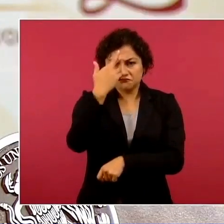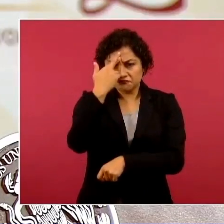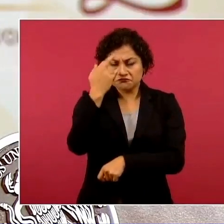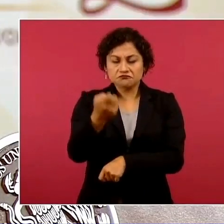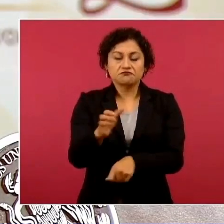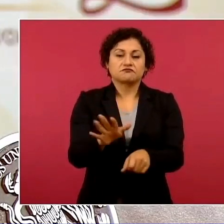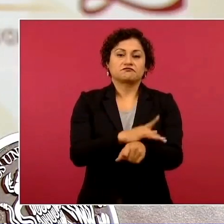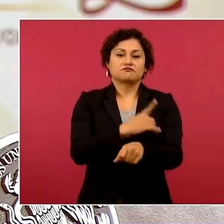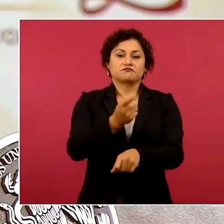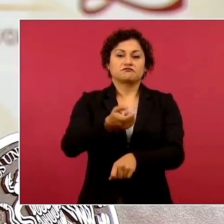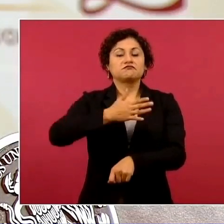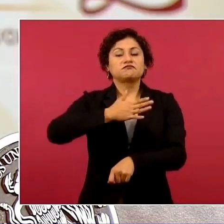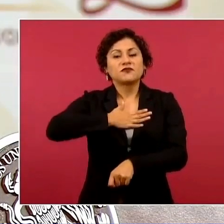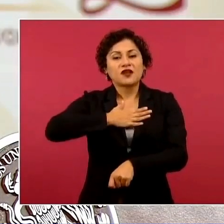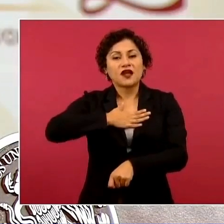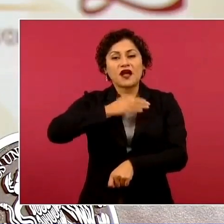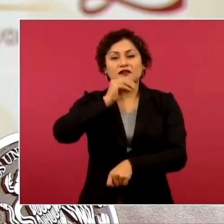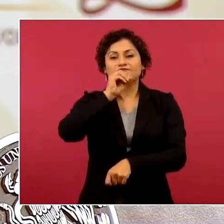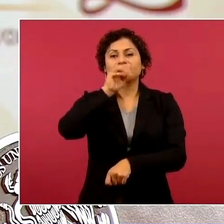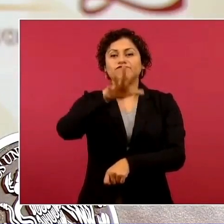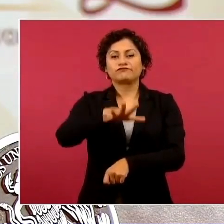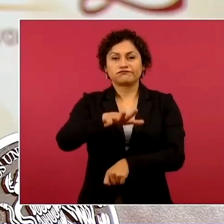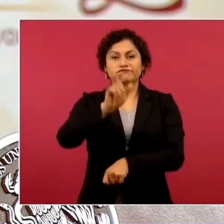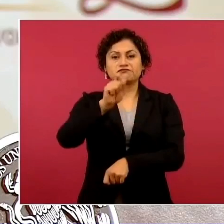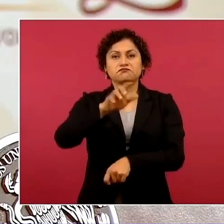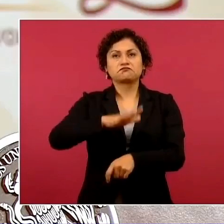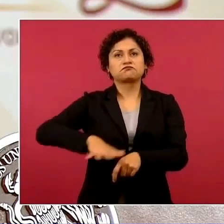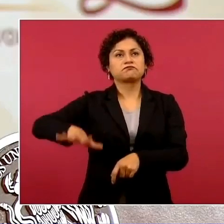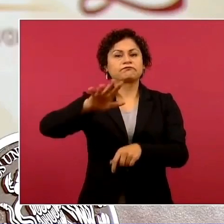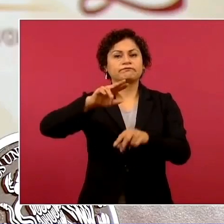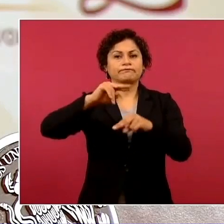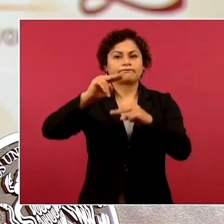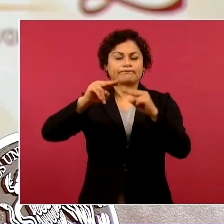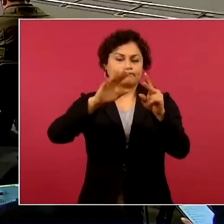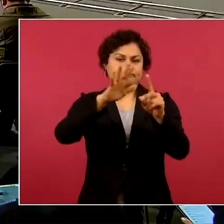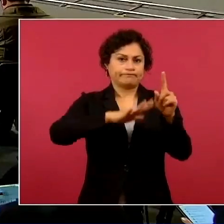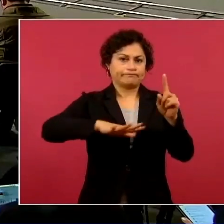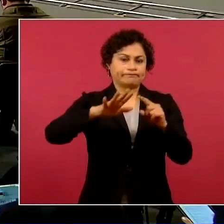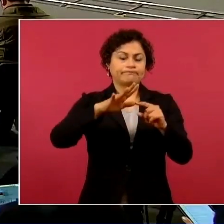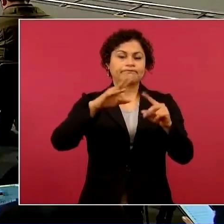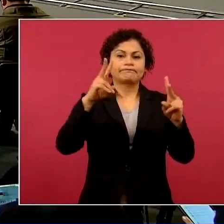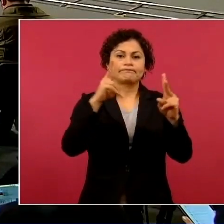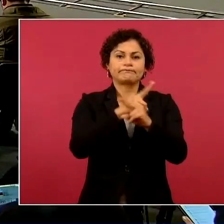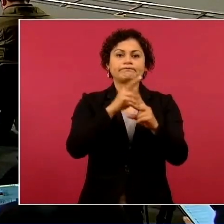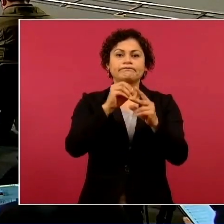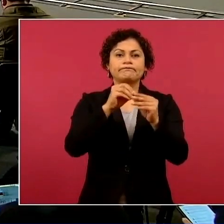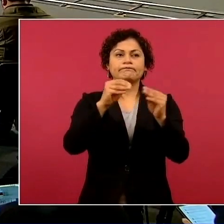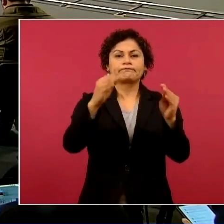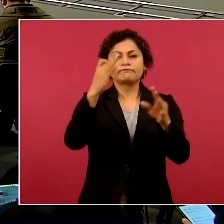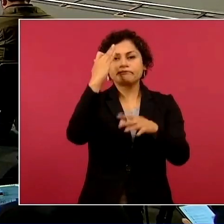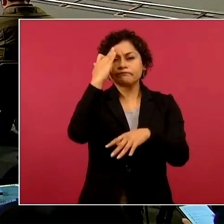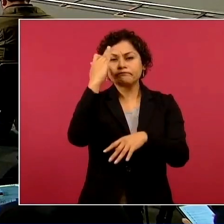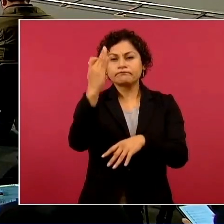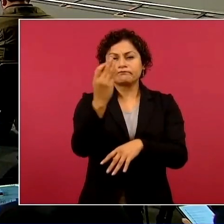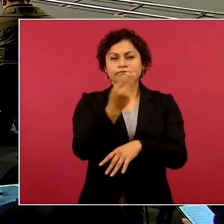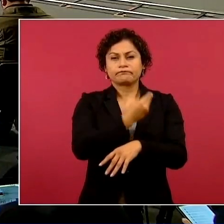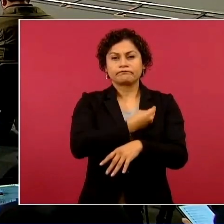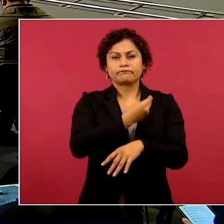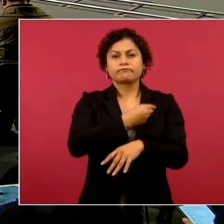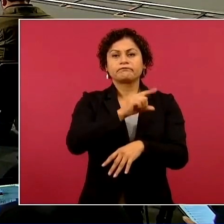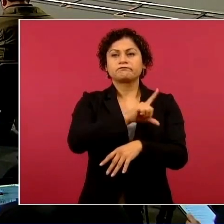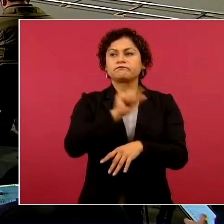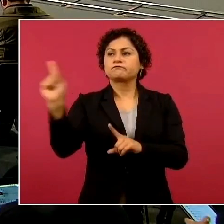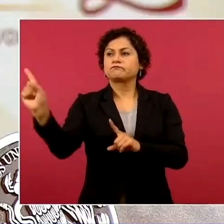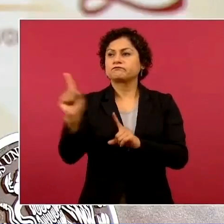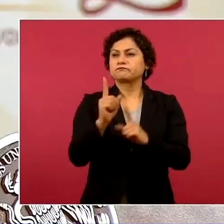secreciones respiratorias, duran más tiempo en el aire y eso las hace más viables para que contagien de una persona a